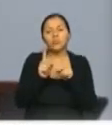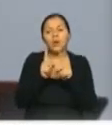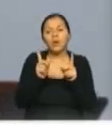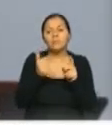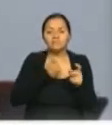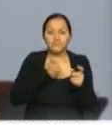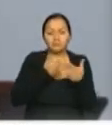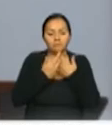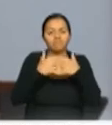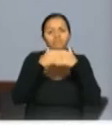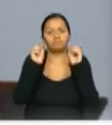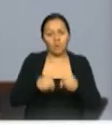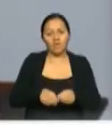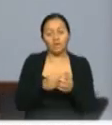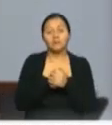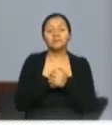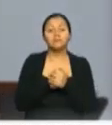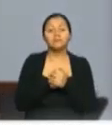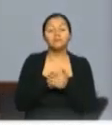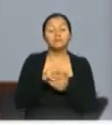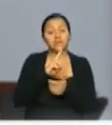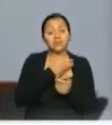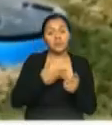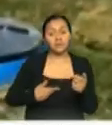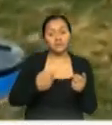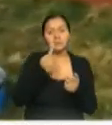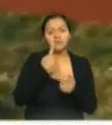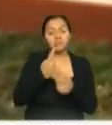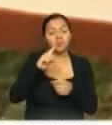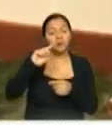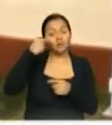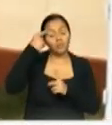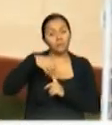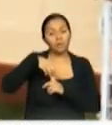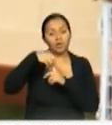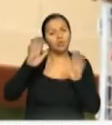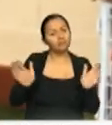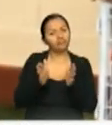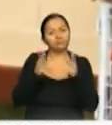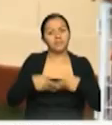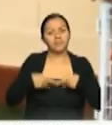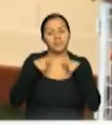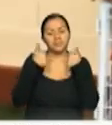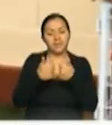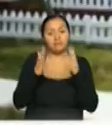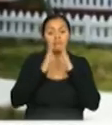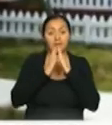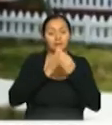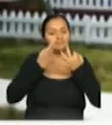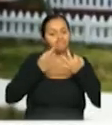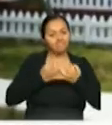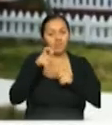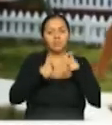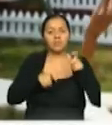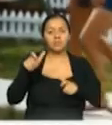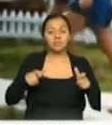ciudades. La funcionaria agregó que una de las prioridades del gobierno es generar hábitat dotando de viviendas dignas a las personas